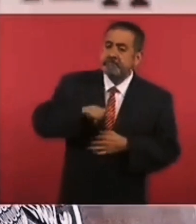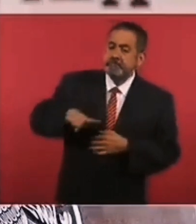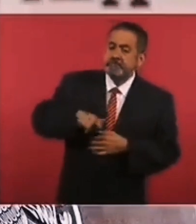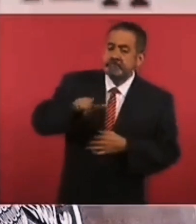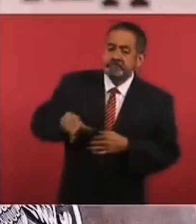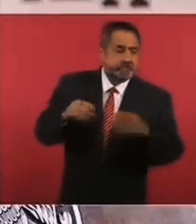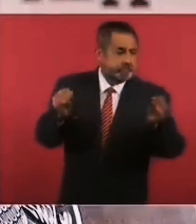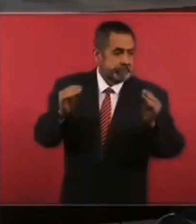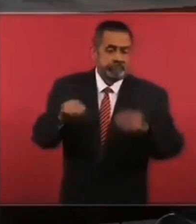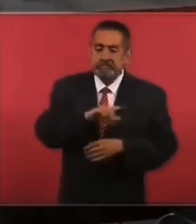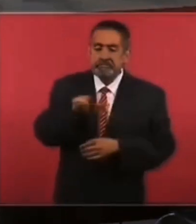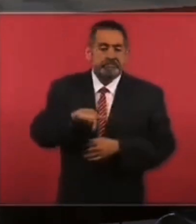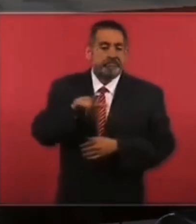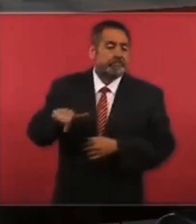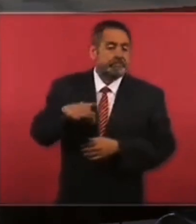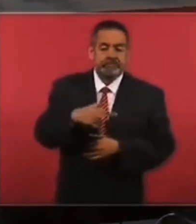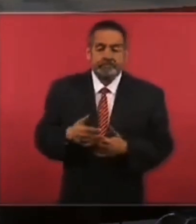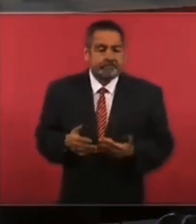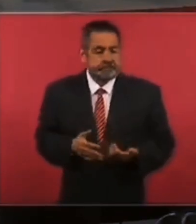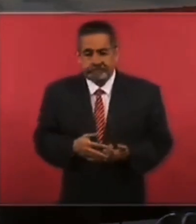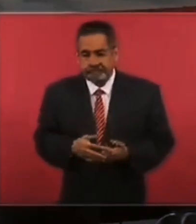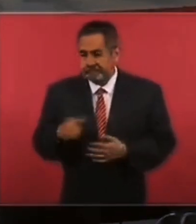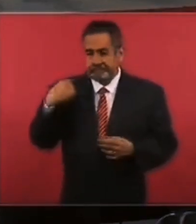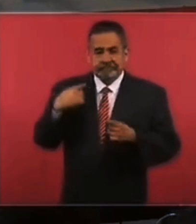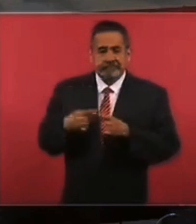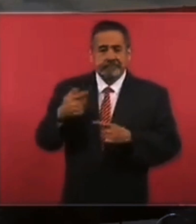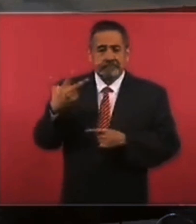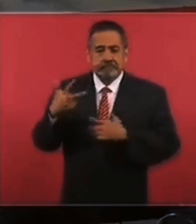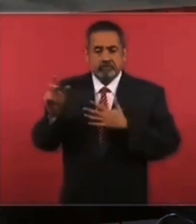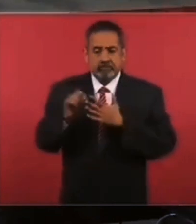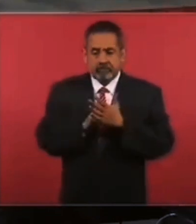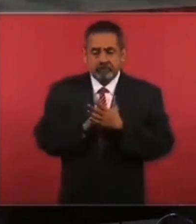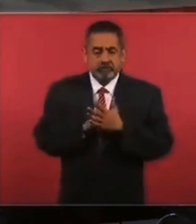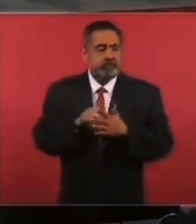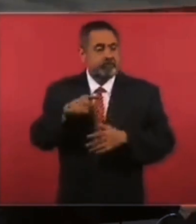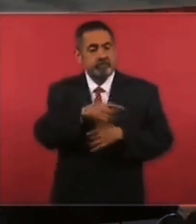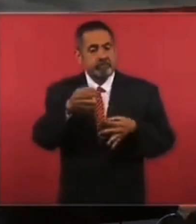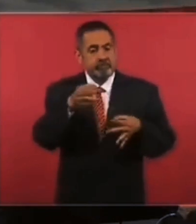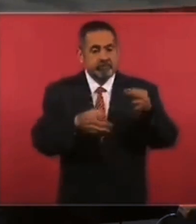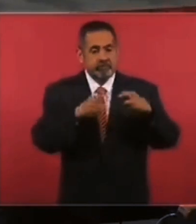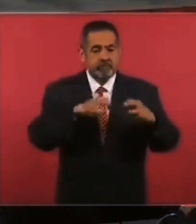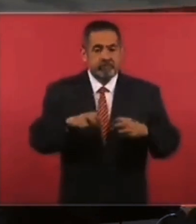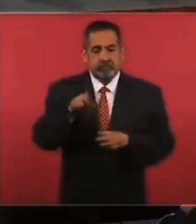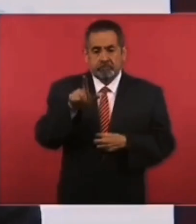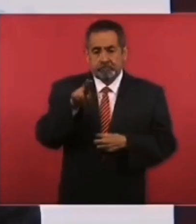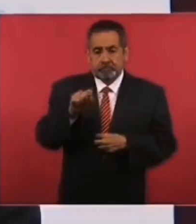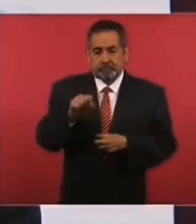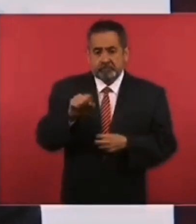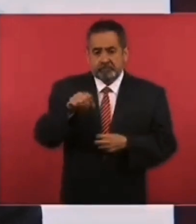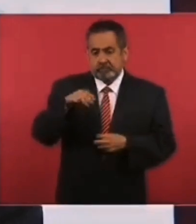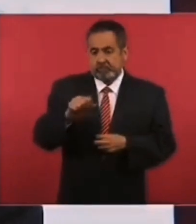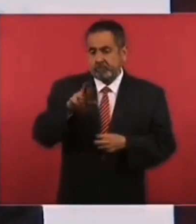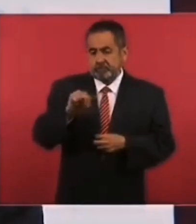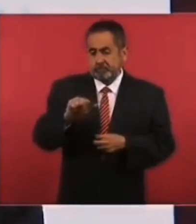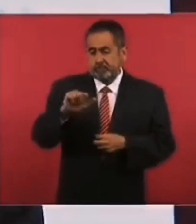los litigios. Y en particular, en los últimos 8 meses, el ministro Luis María Aguilar Morales,